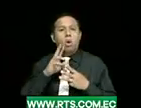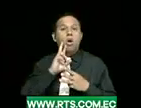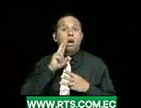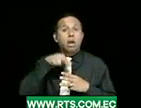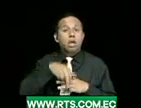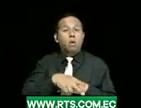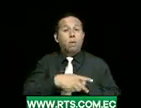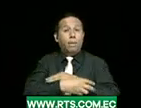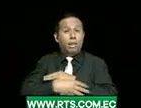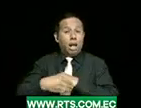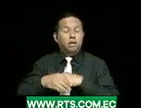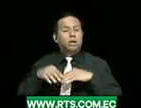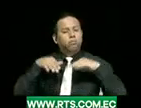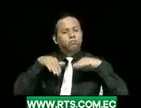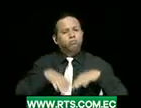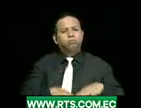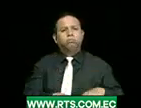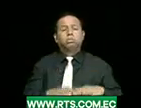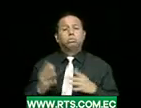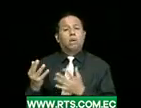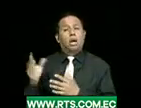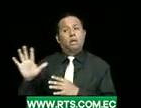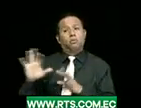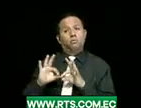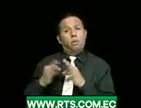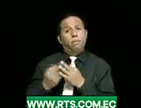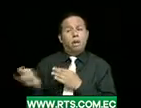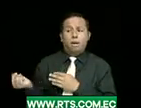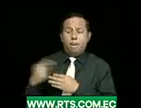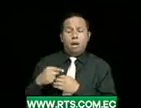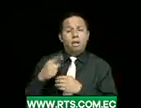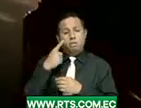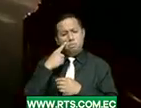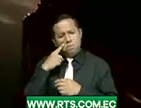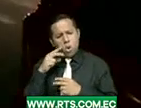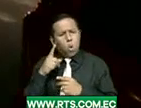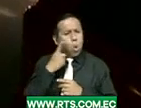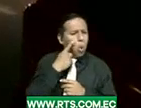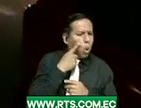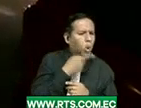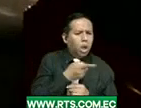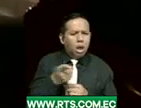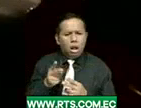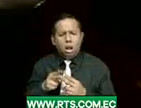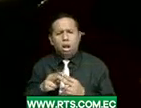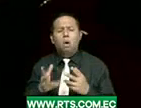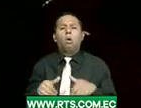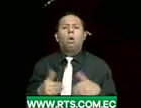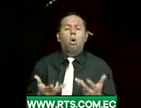modo la llegada de familiares y personas que conozcan a las víctimas una vez que se den cuenta de que están